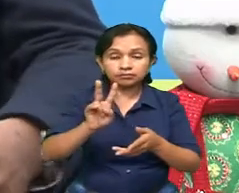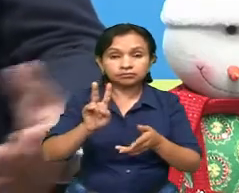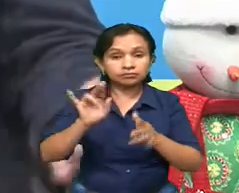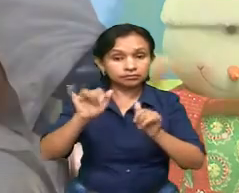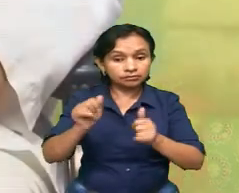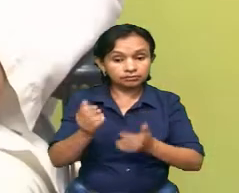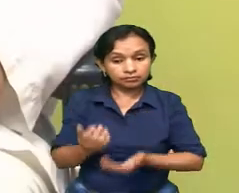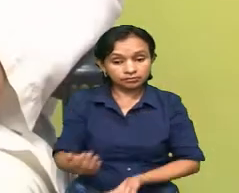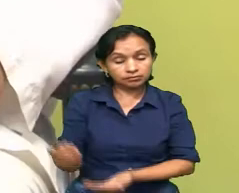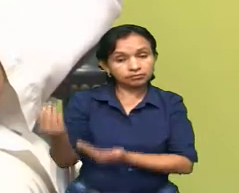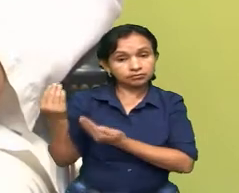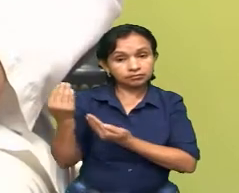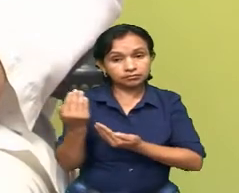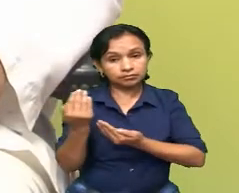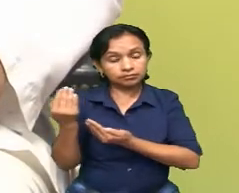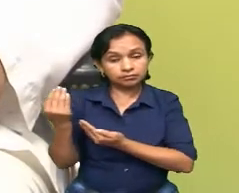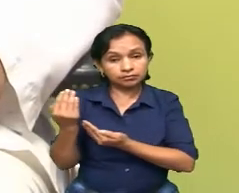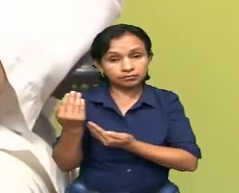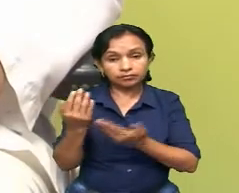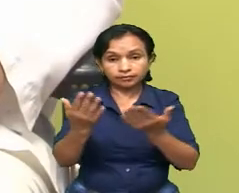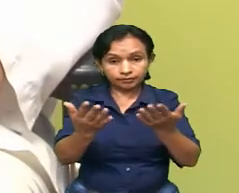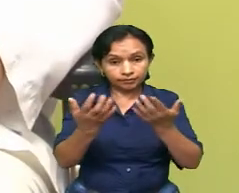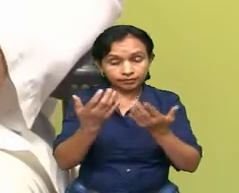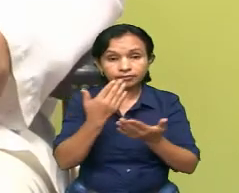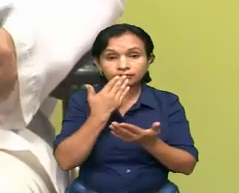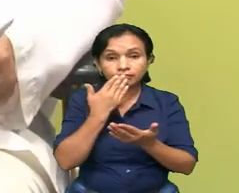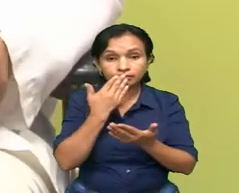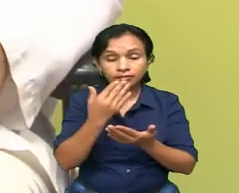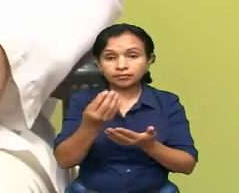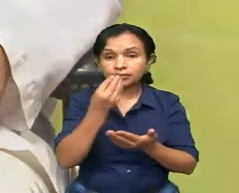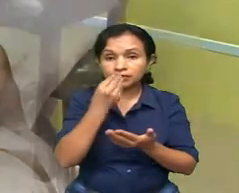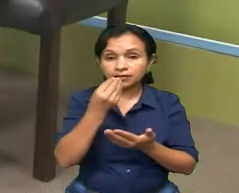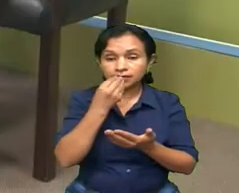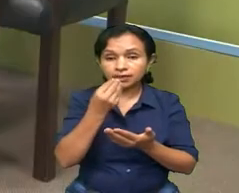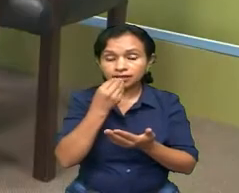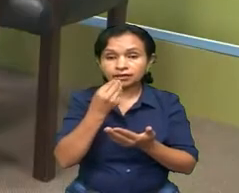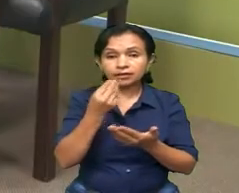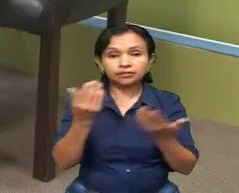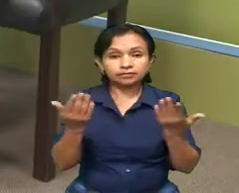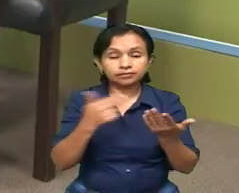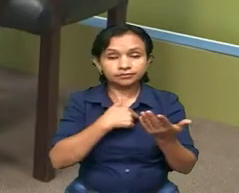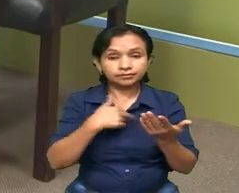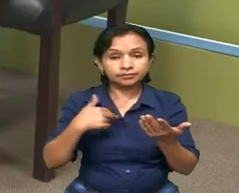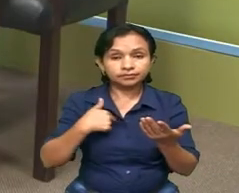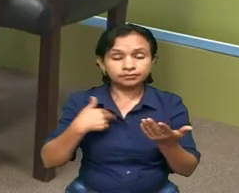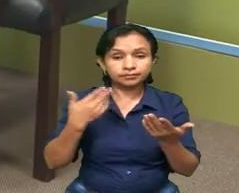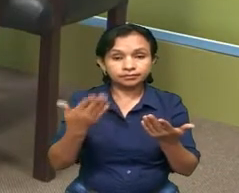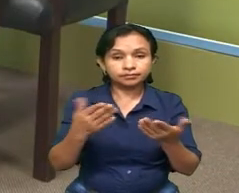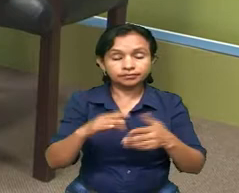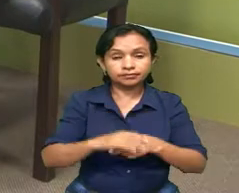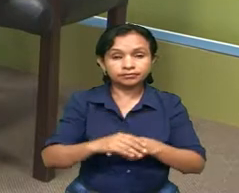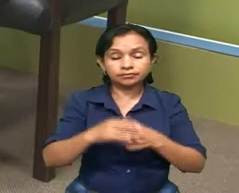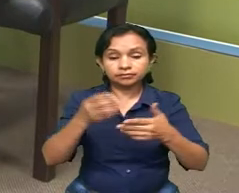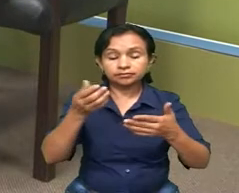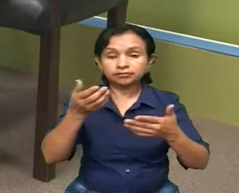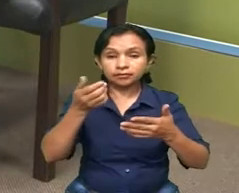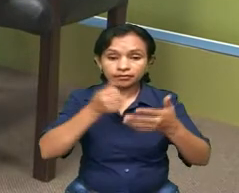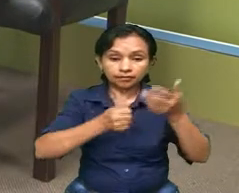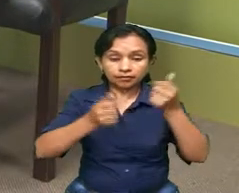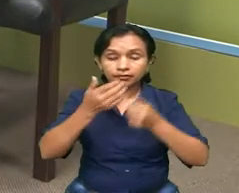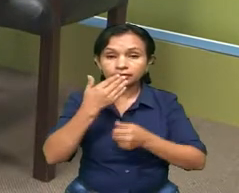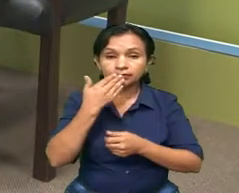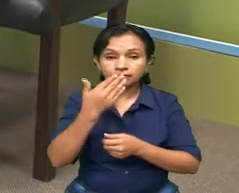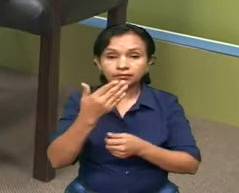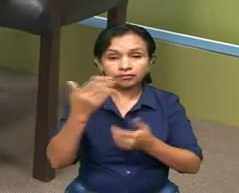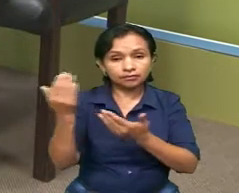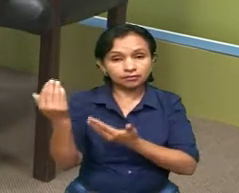luz y que pues desea mantener una buena alimentación para así también dar una leche de calidad a